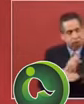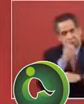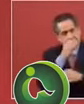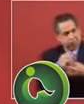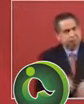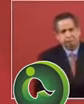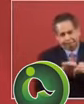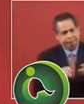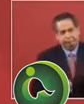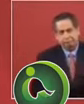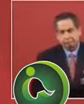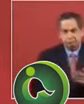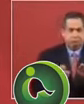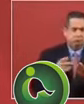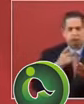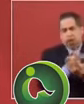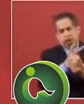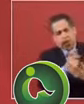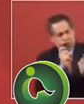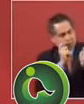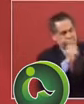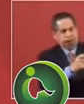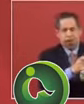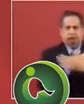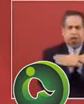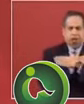tan importante, premiada,